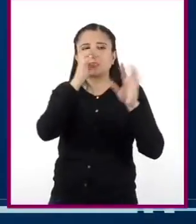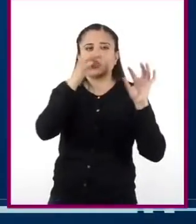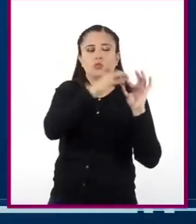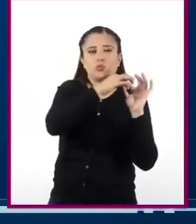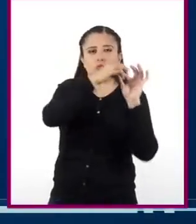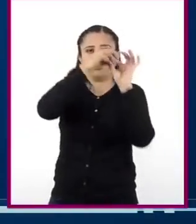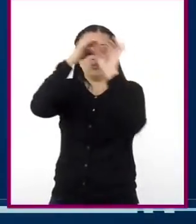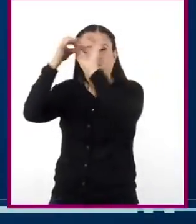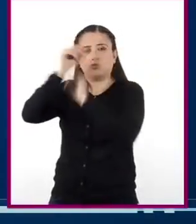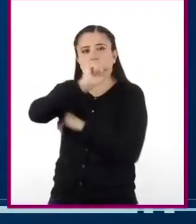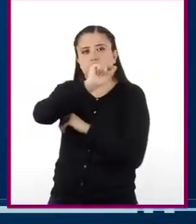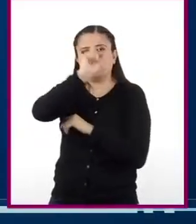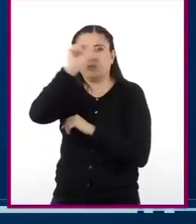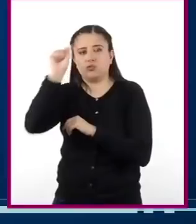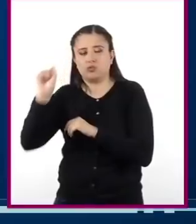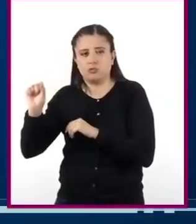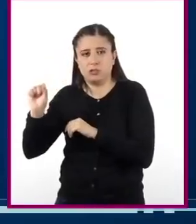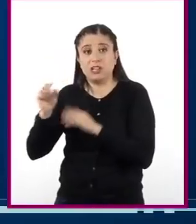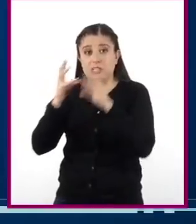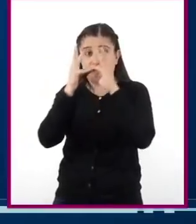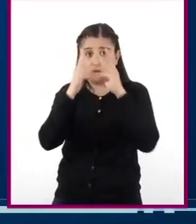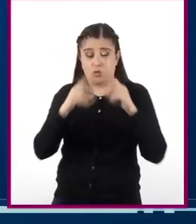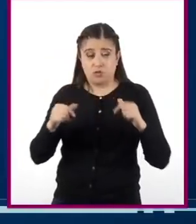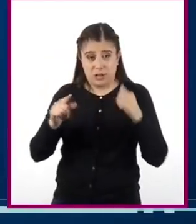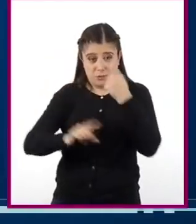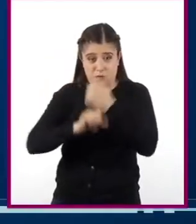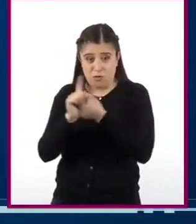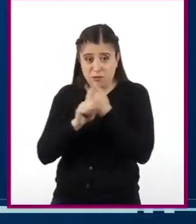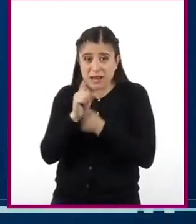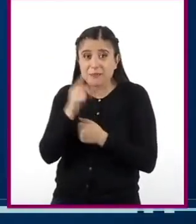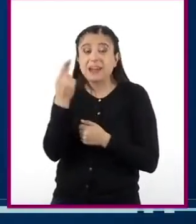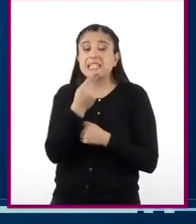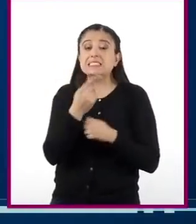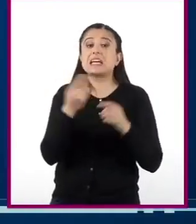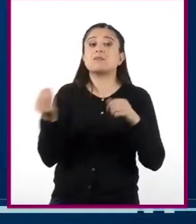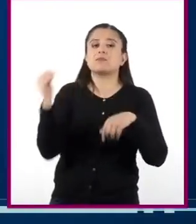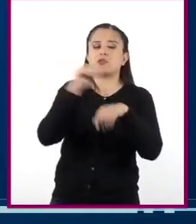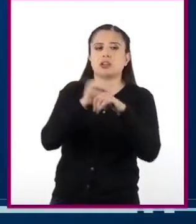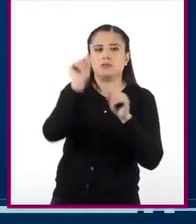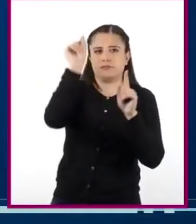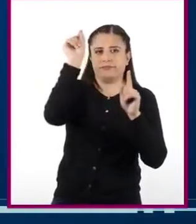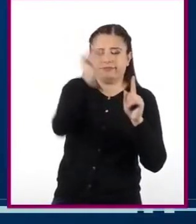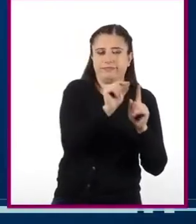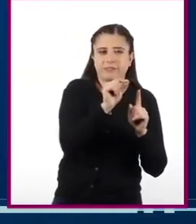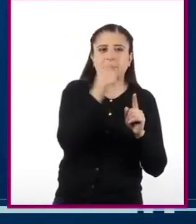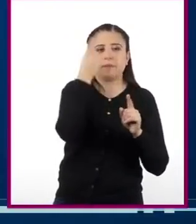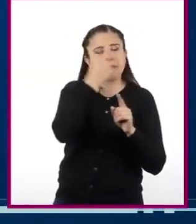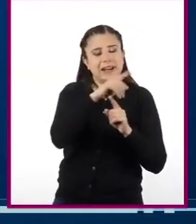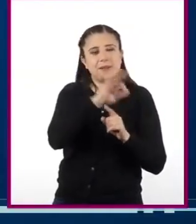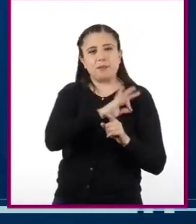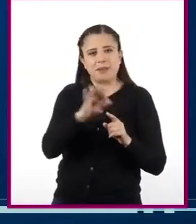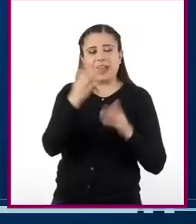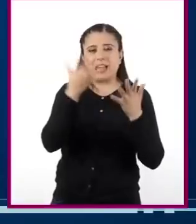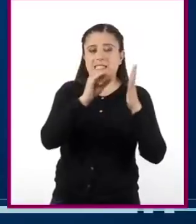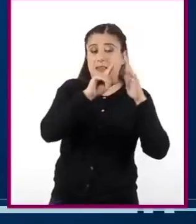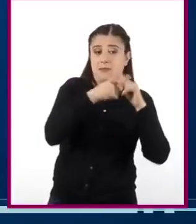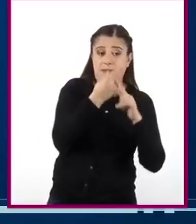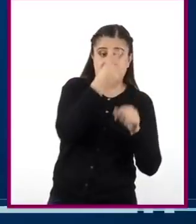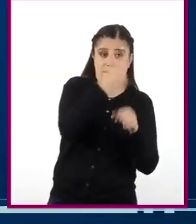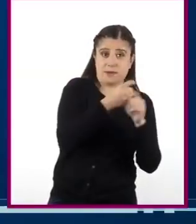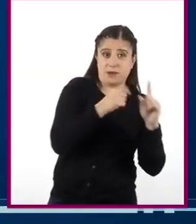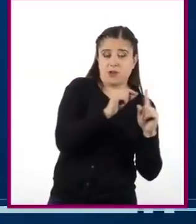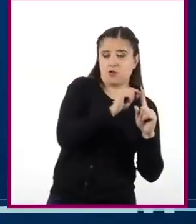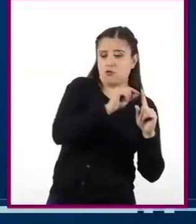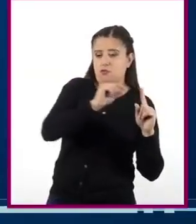Para solucionar este inconveniente, en ambos casos se traza un segmento de recta de tal forma que parta de la primera y